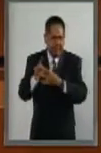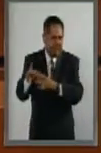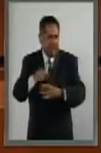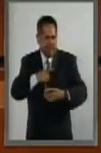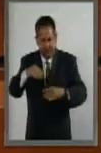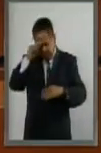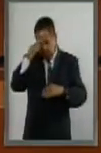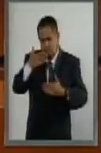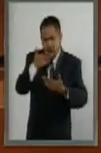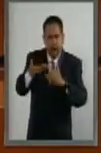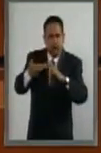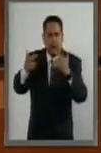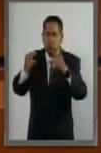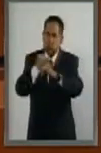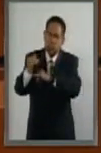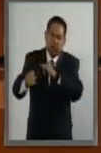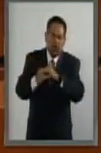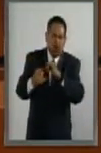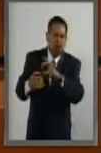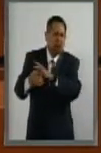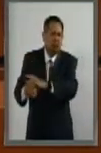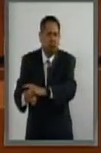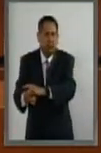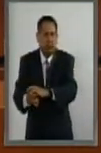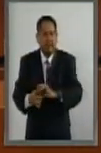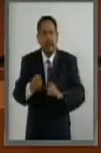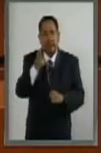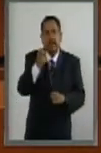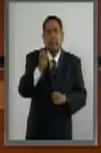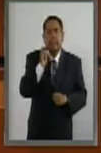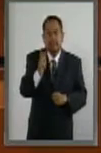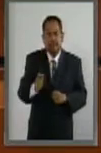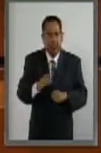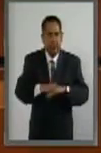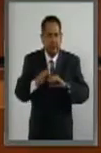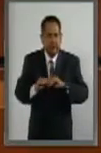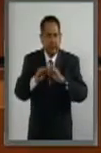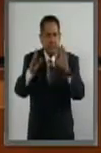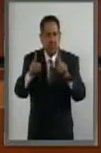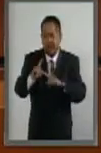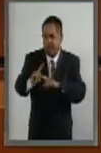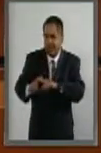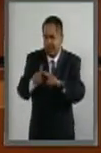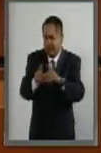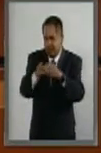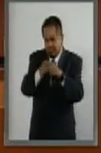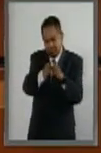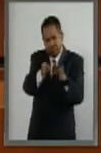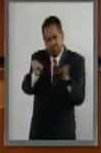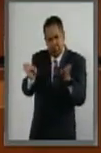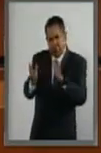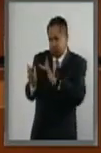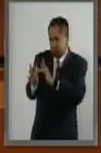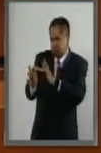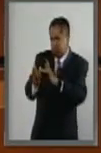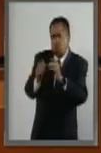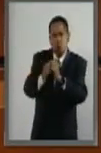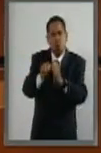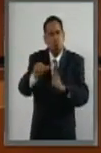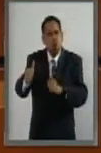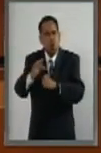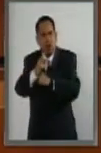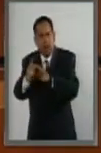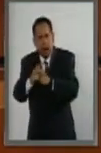nuestras relaciones internacionales. Esto debe traducirse sin duda en la diversificación de los vínculos con los